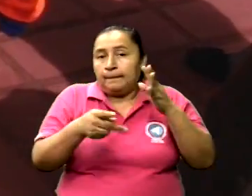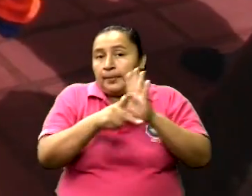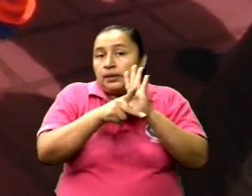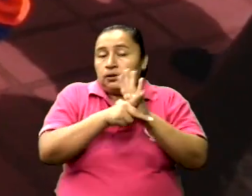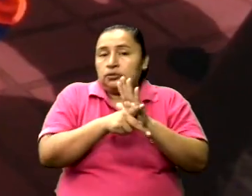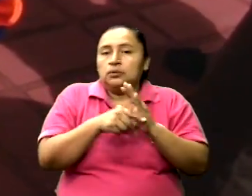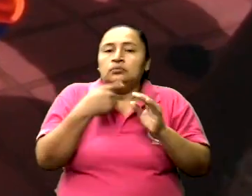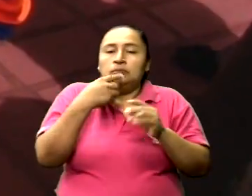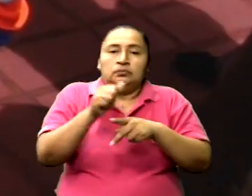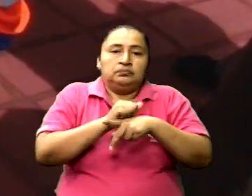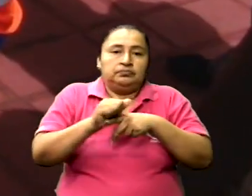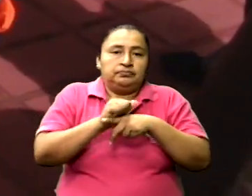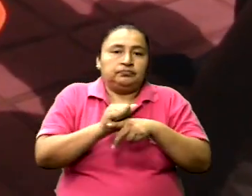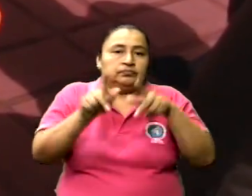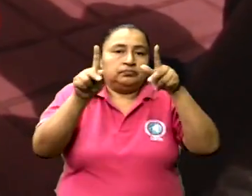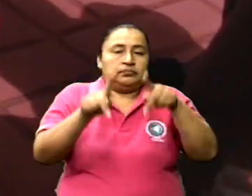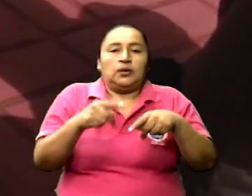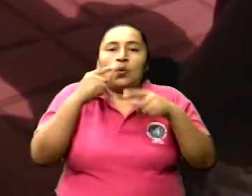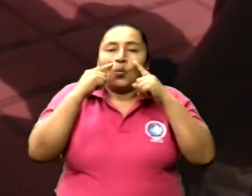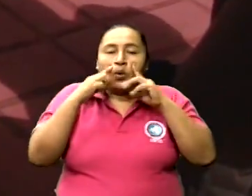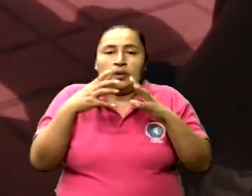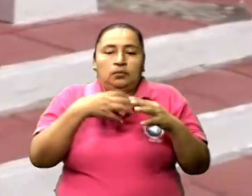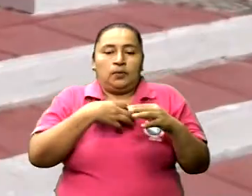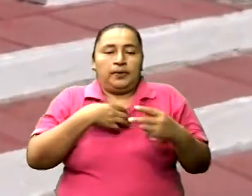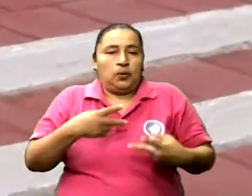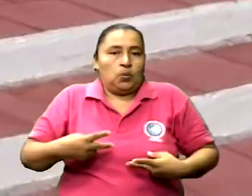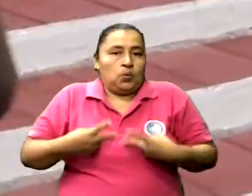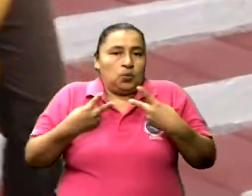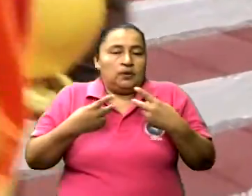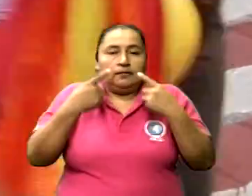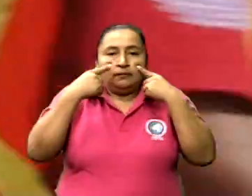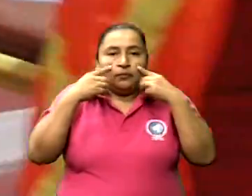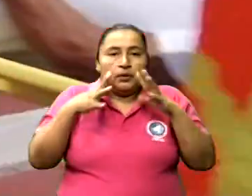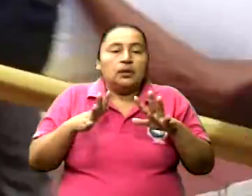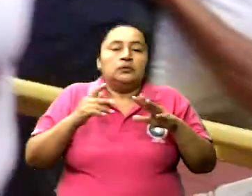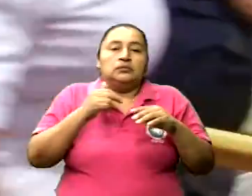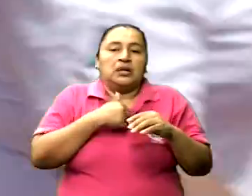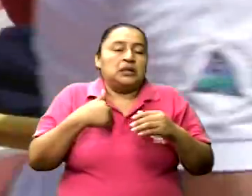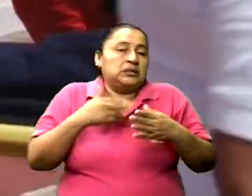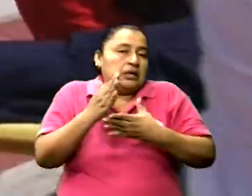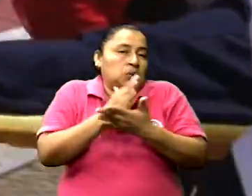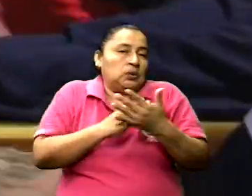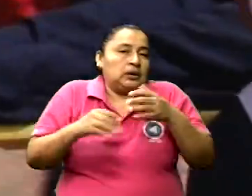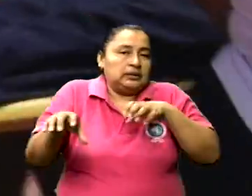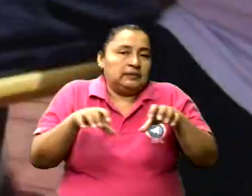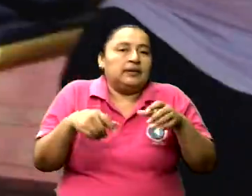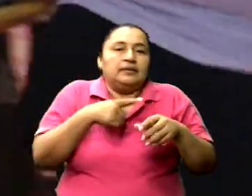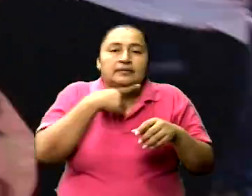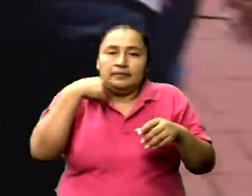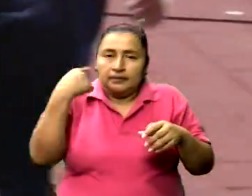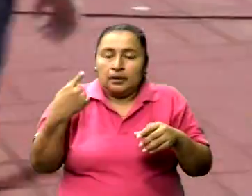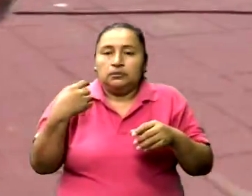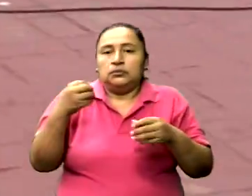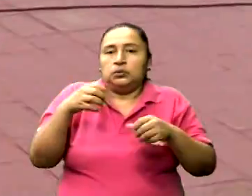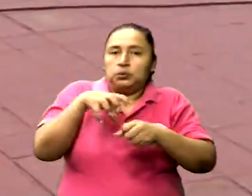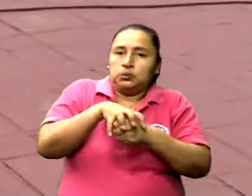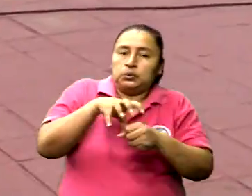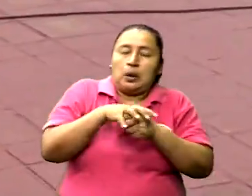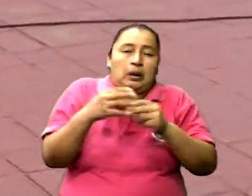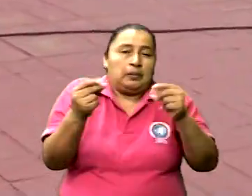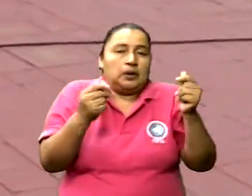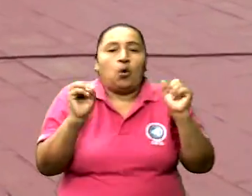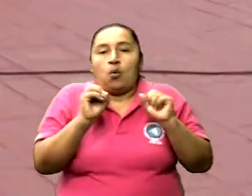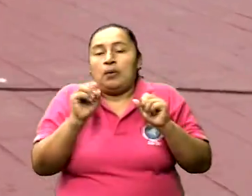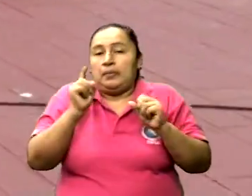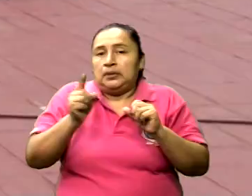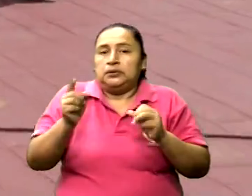permiten a la comunidad practicar medidas de autoprotección en caso de un evento real, situación de emergencia o